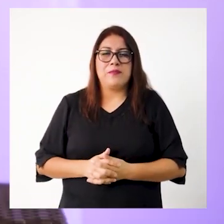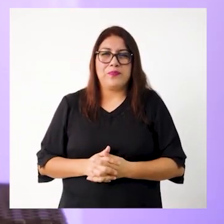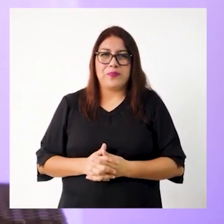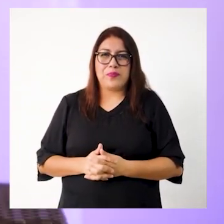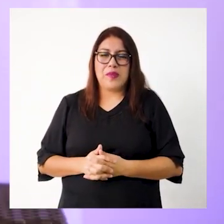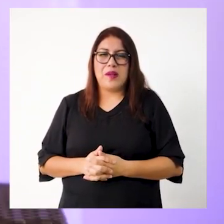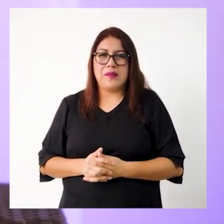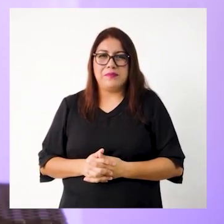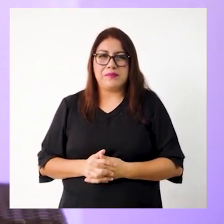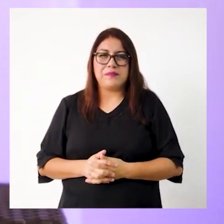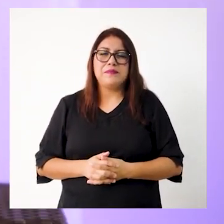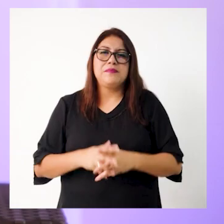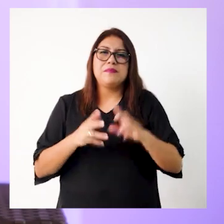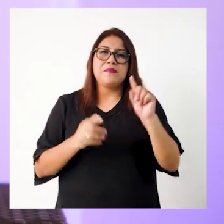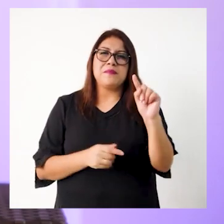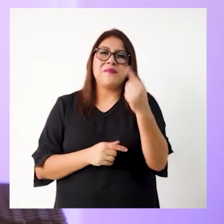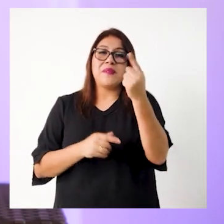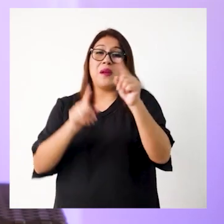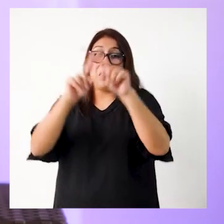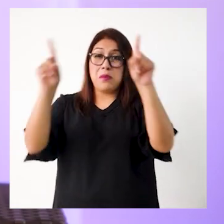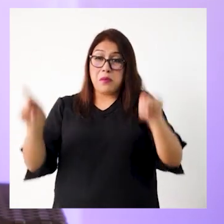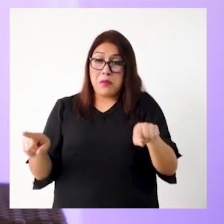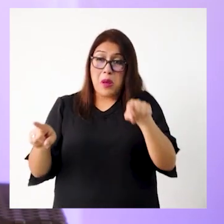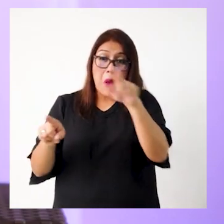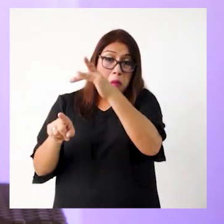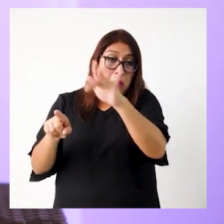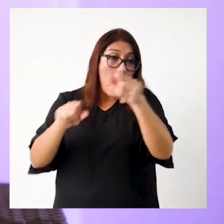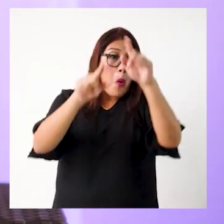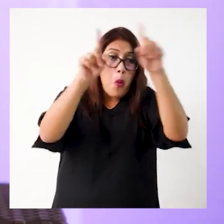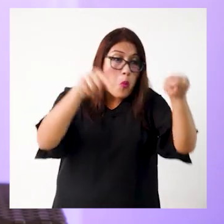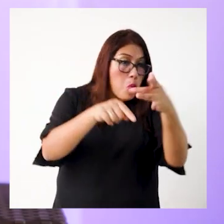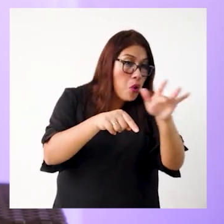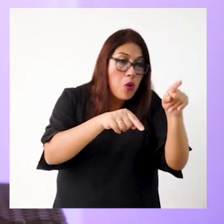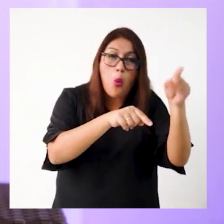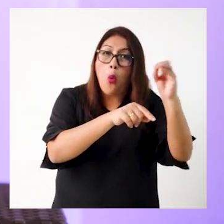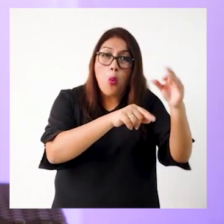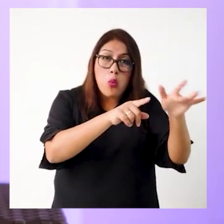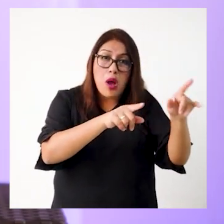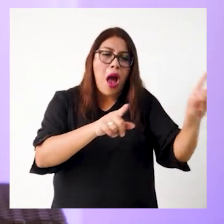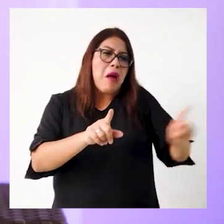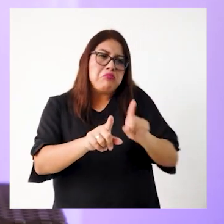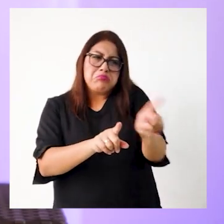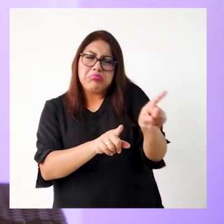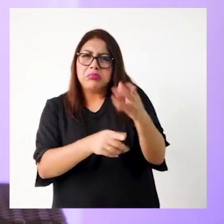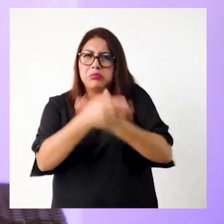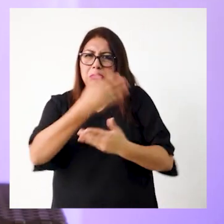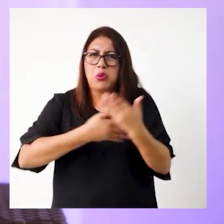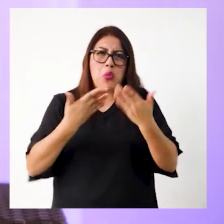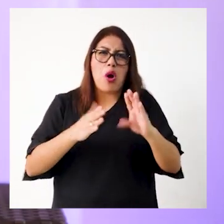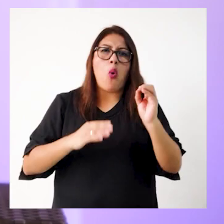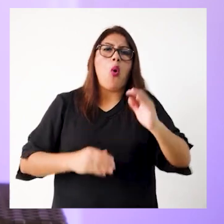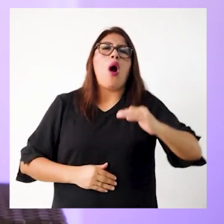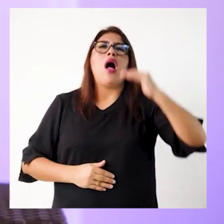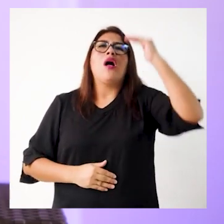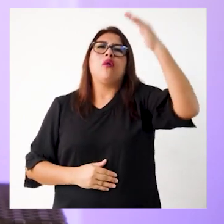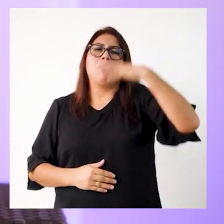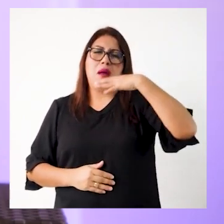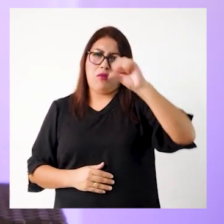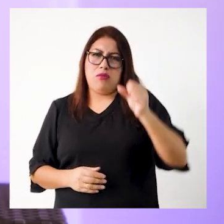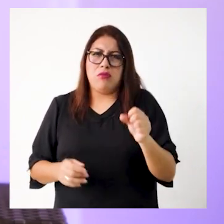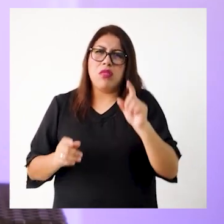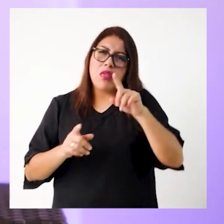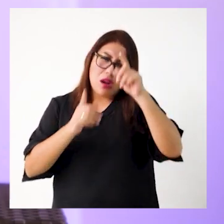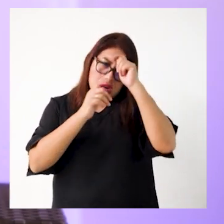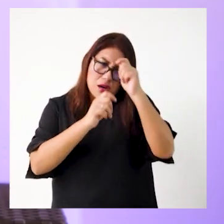blanco nada más. Y la primera ventana que se ocupe, entra una persona con discapacidad o el adulto mayor. Es tratar